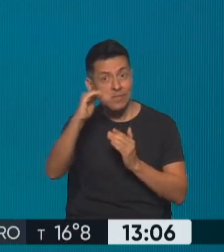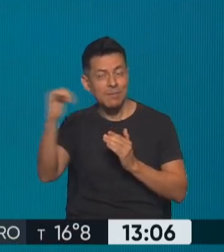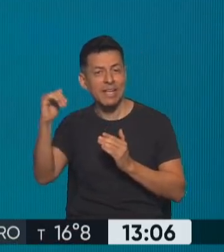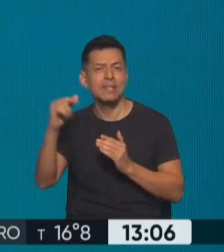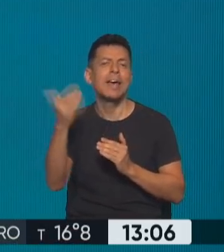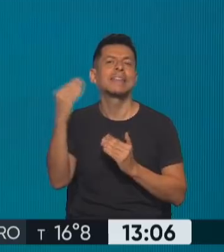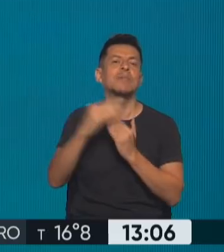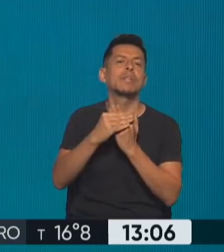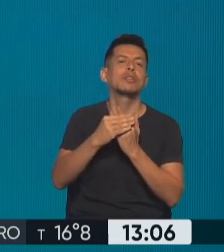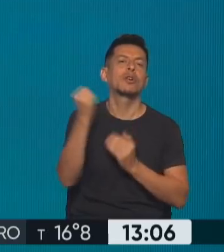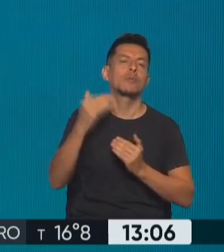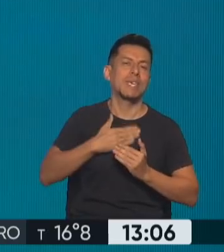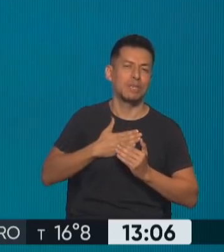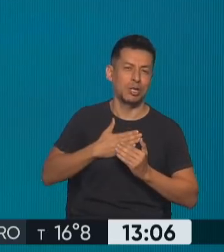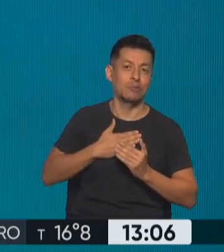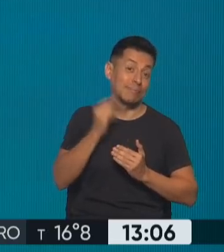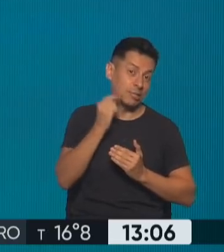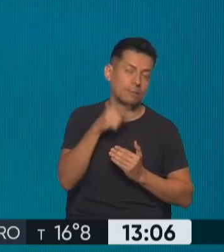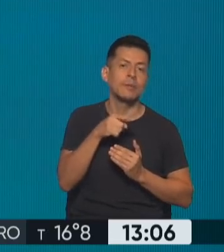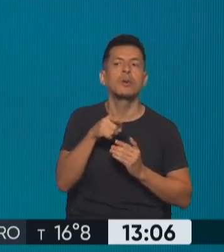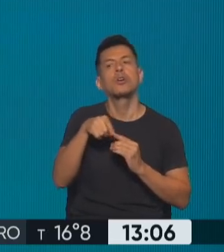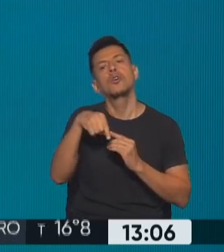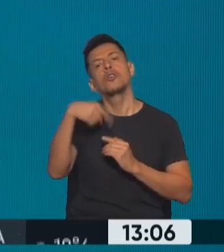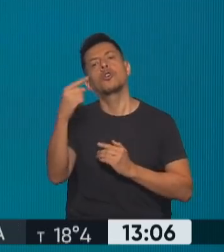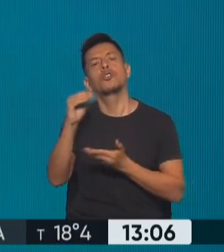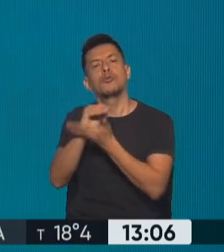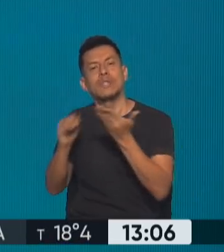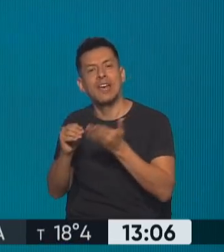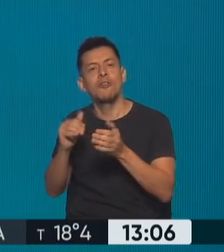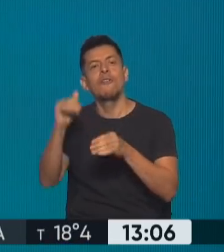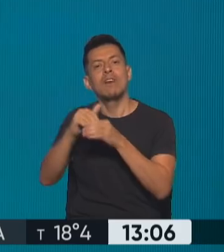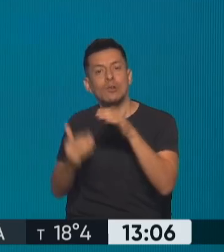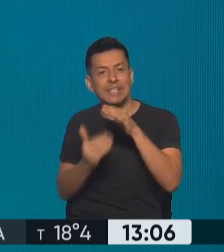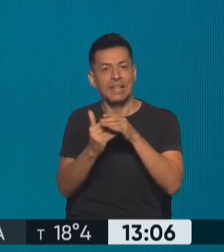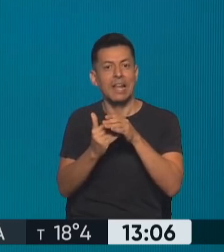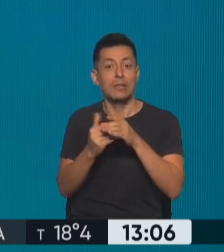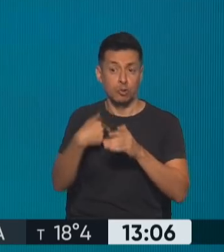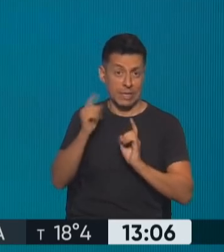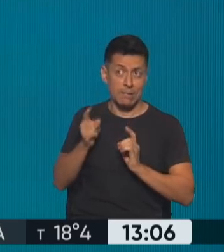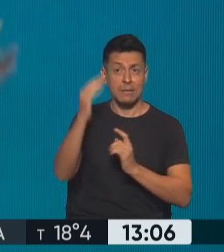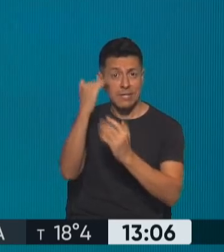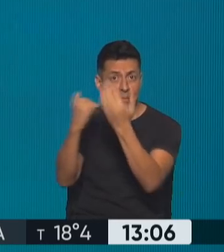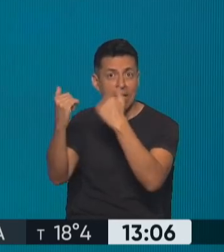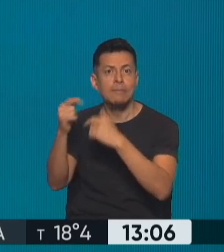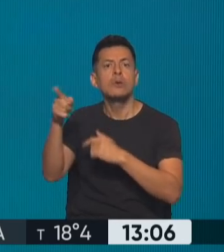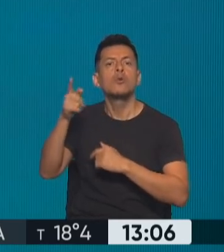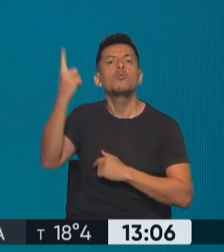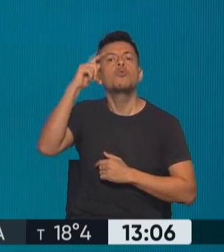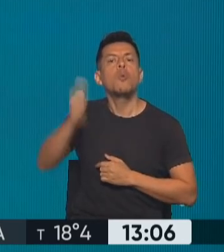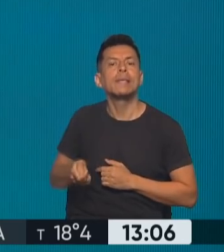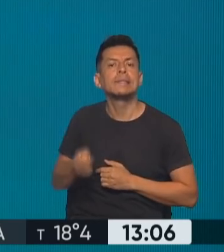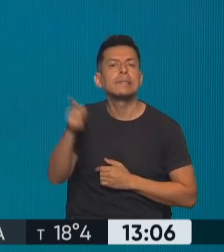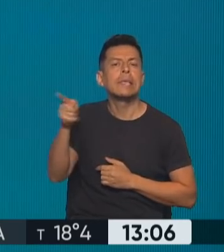de Economía, otros funcionarios del Banco Central y quien les habla, por un juez que decía